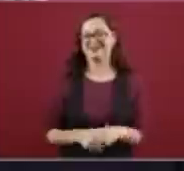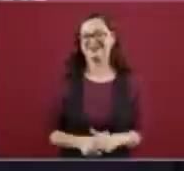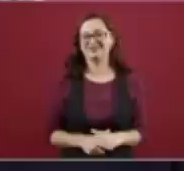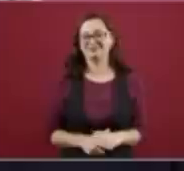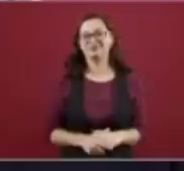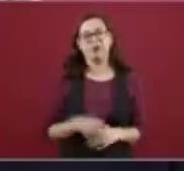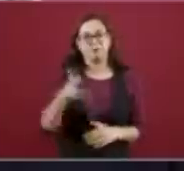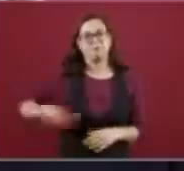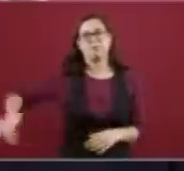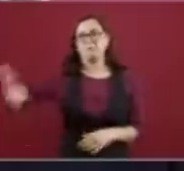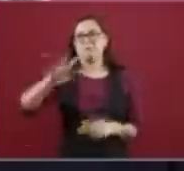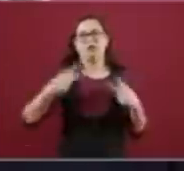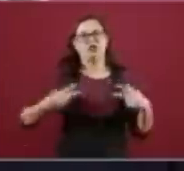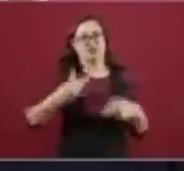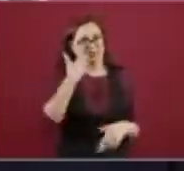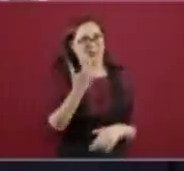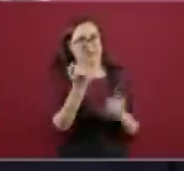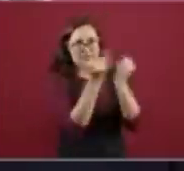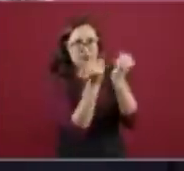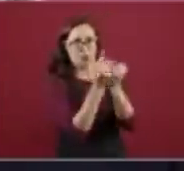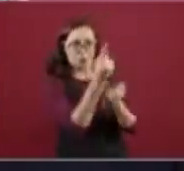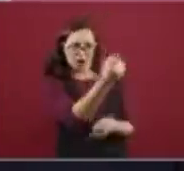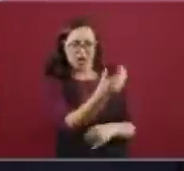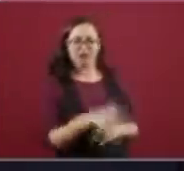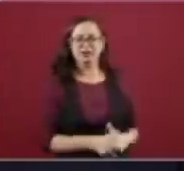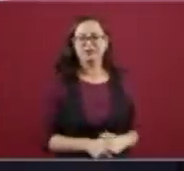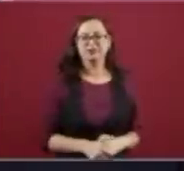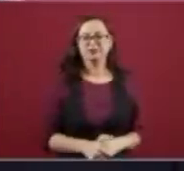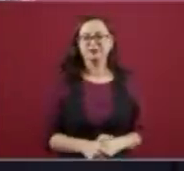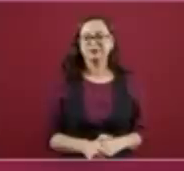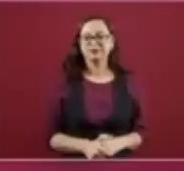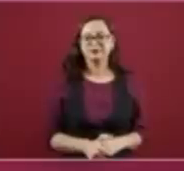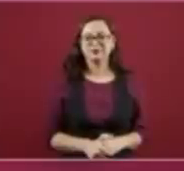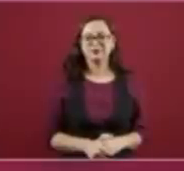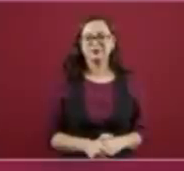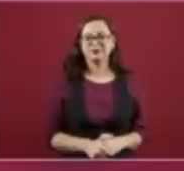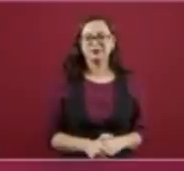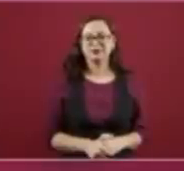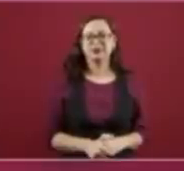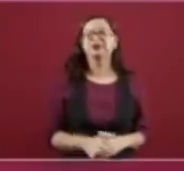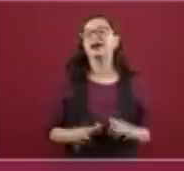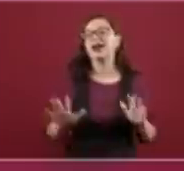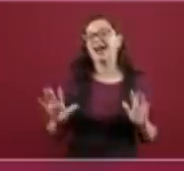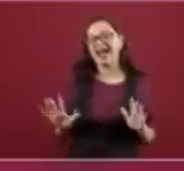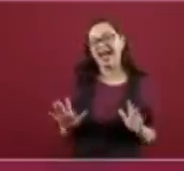una de esas. Pero eso se lo dejamos de tarea,